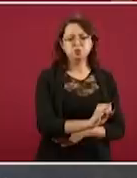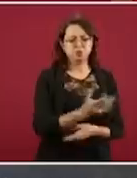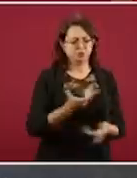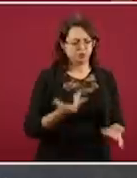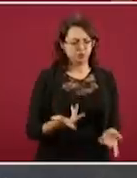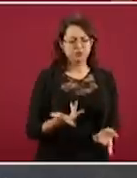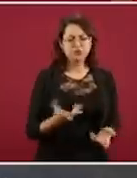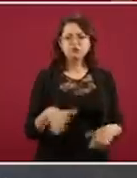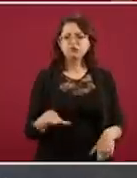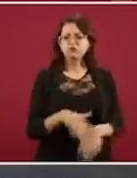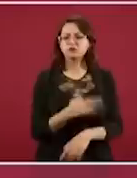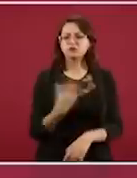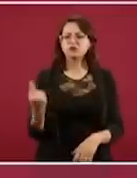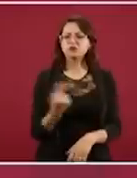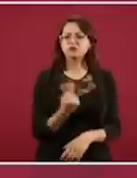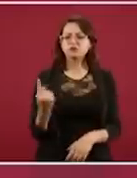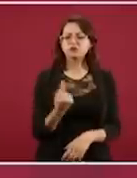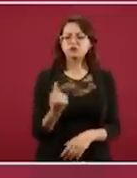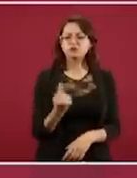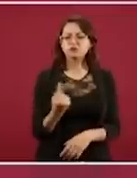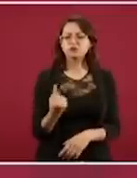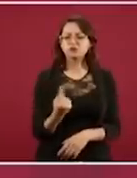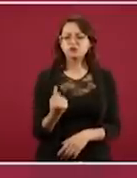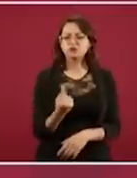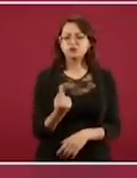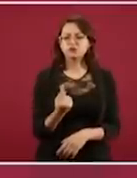porque tenemos